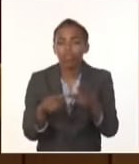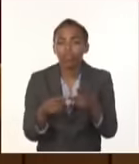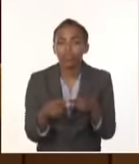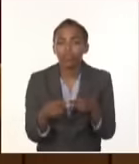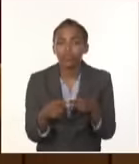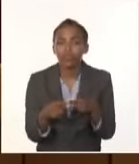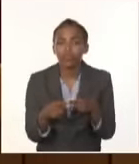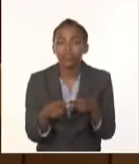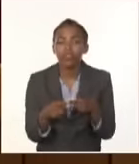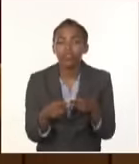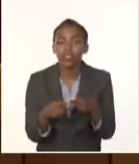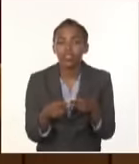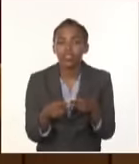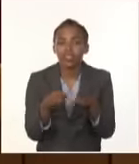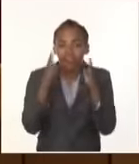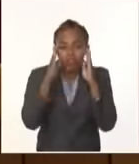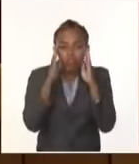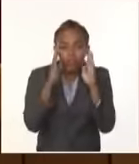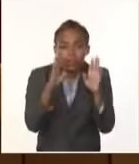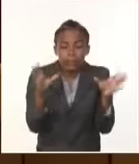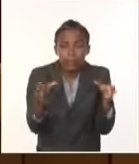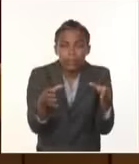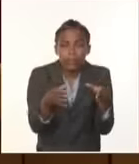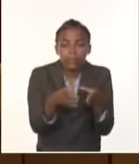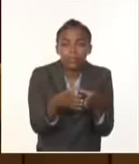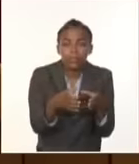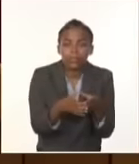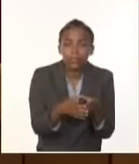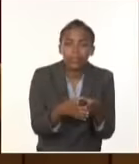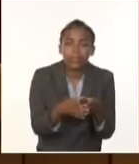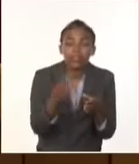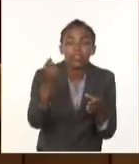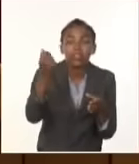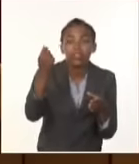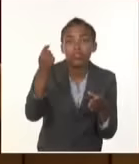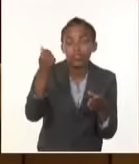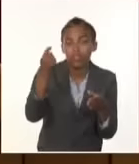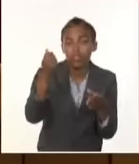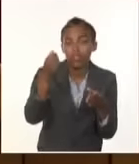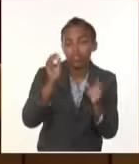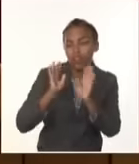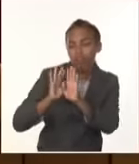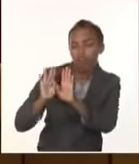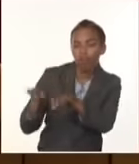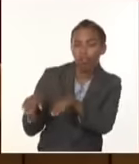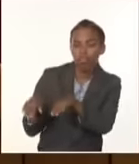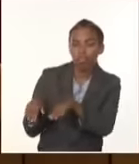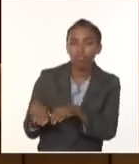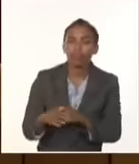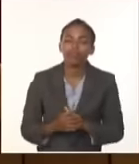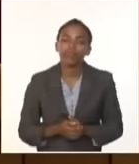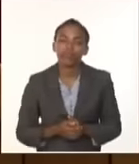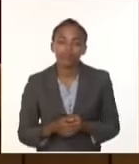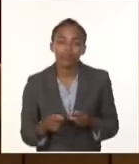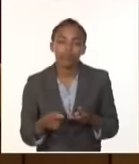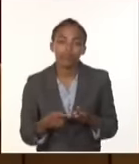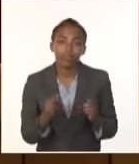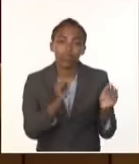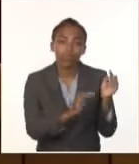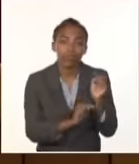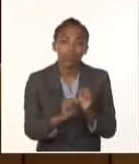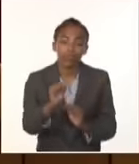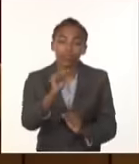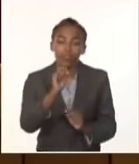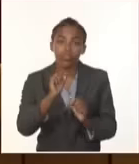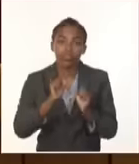y una grosera concentración de la riqueza cada vez más excluyente. La primacía de una sola potencia que dicte